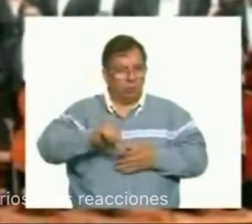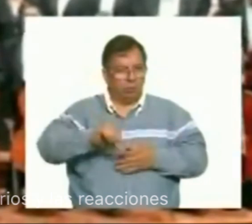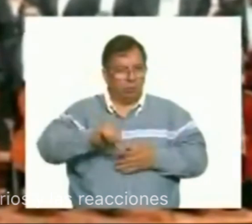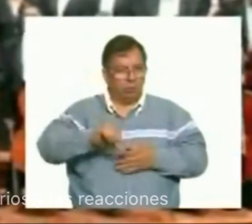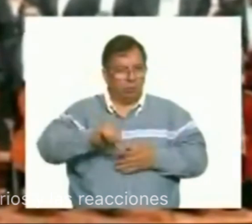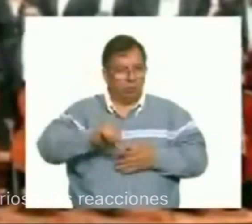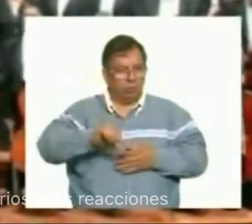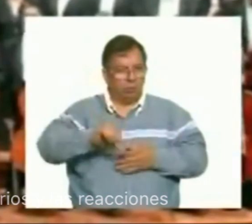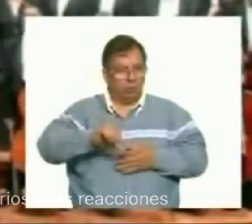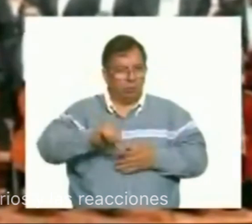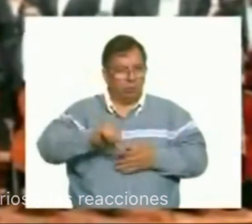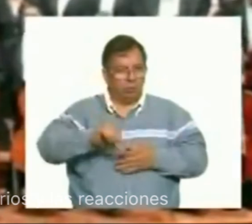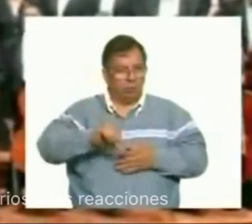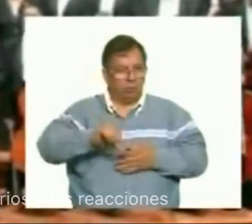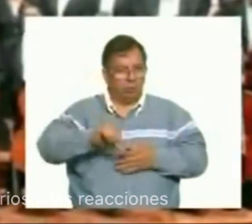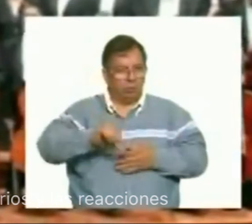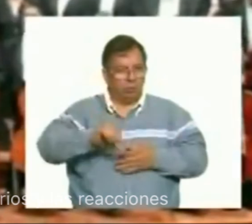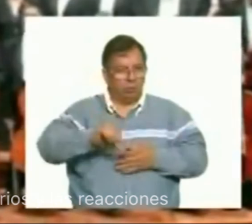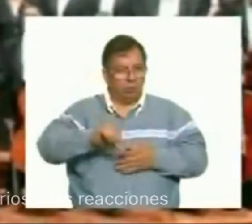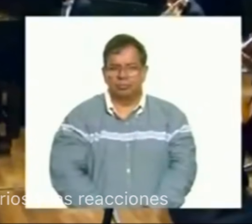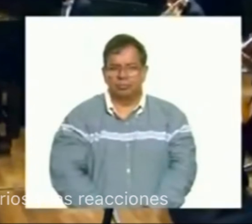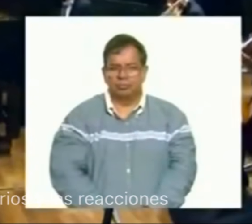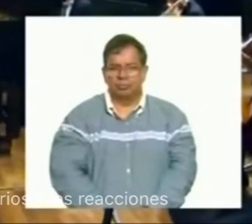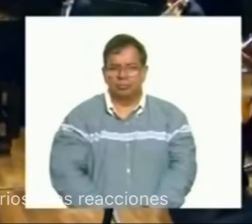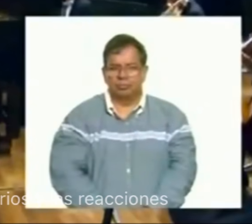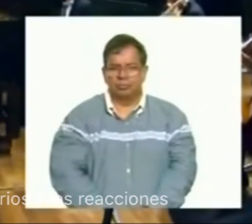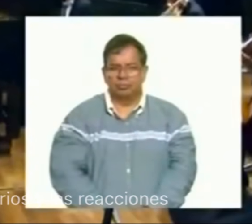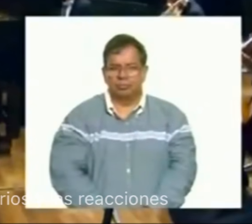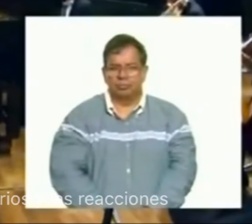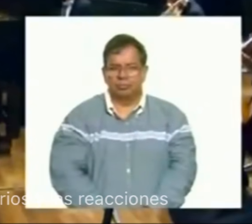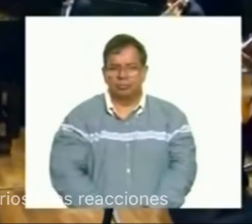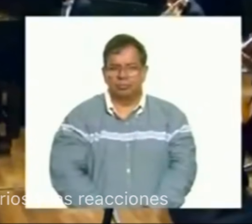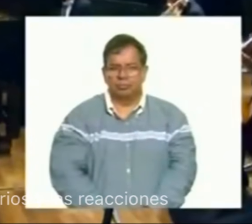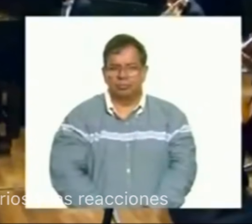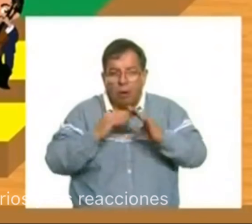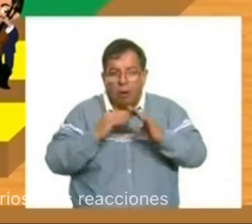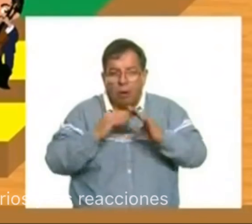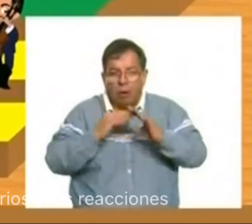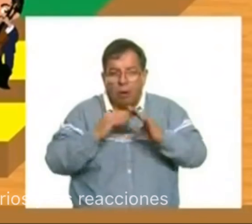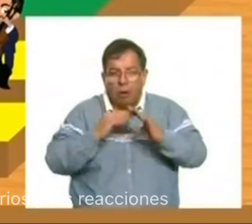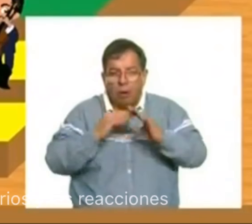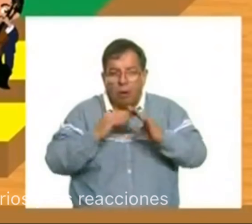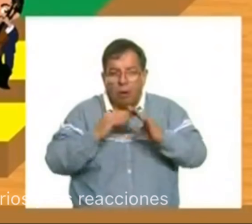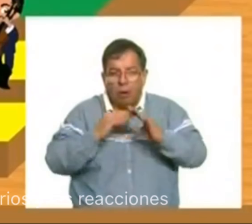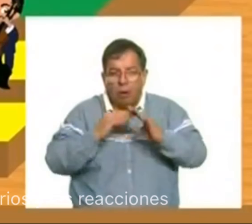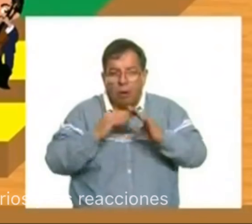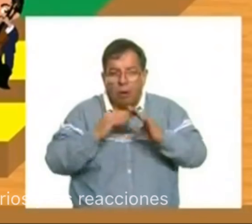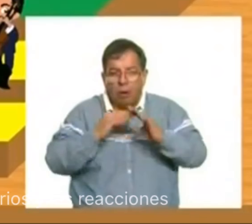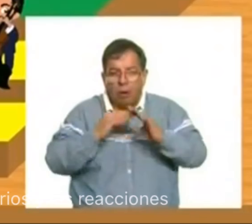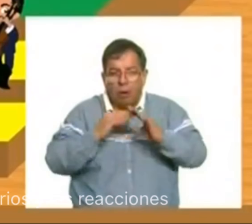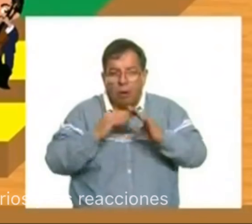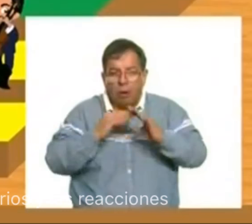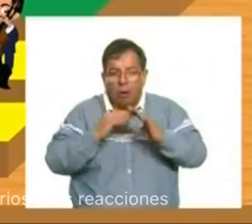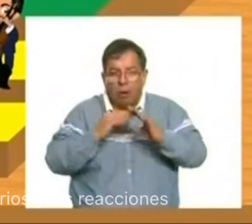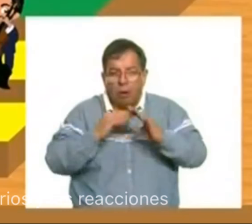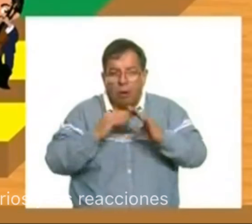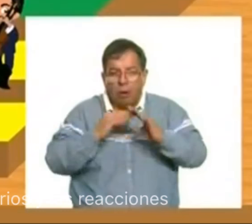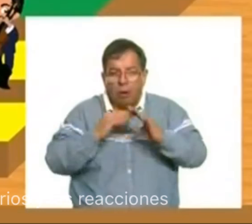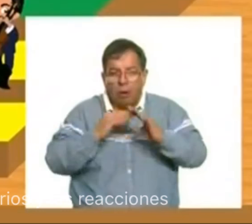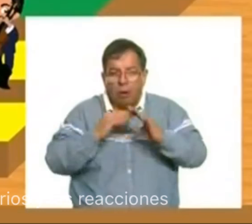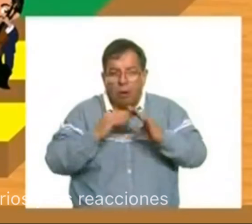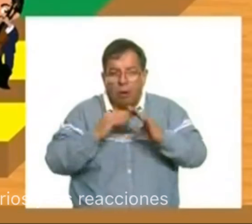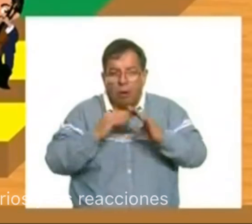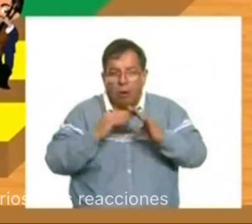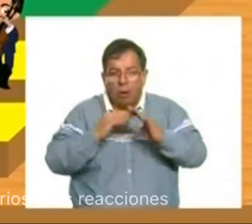llegar a tener hasta 100 músicos juntos y el director coordina toda la música tenemos a los violines el contrabajo y todas las cuerdas esta